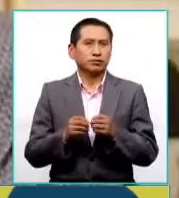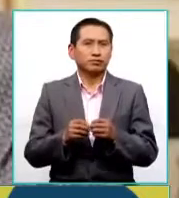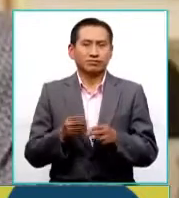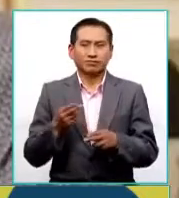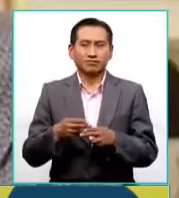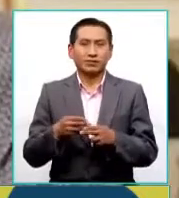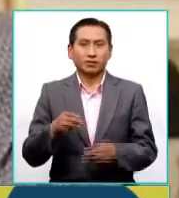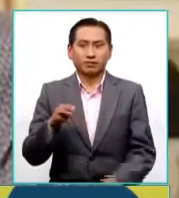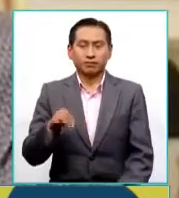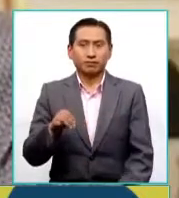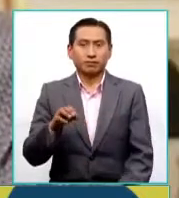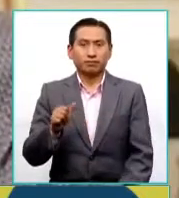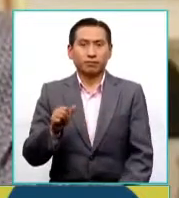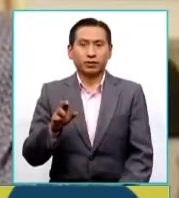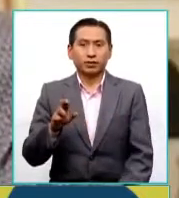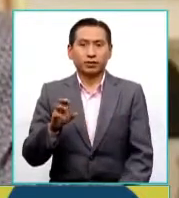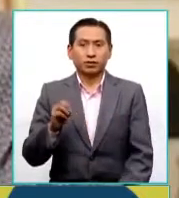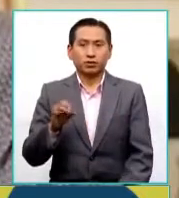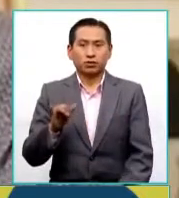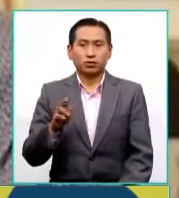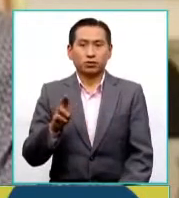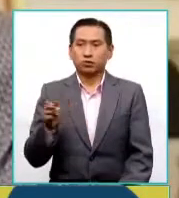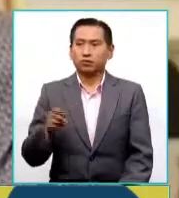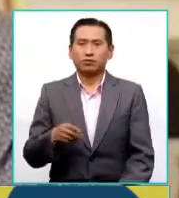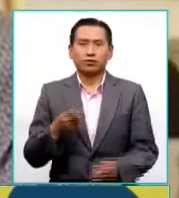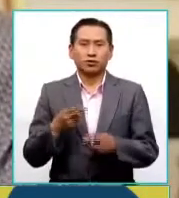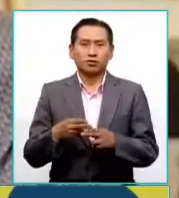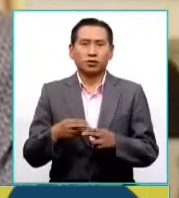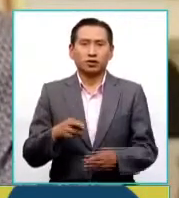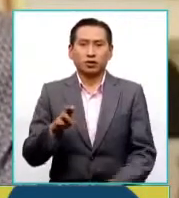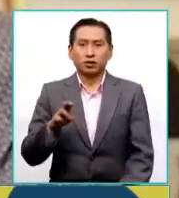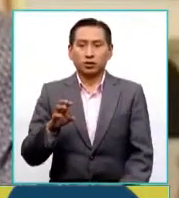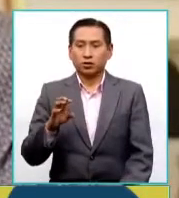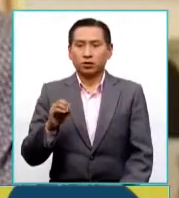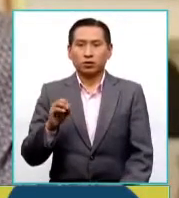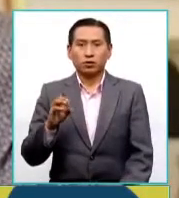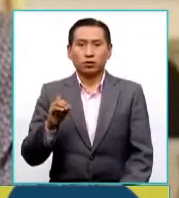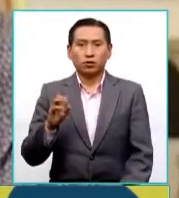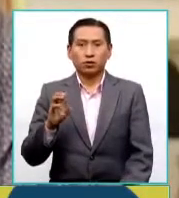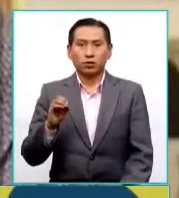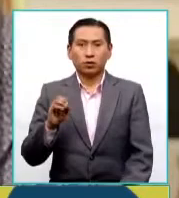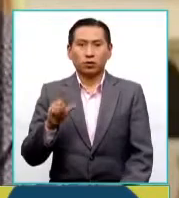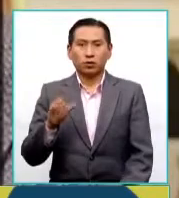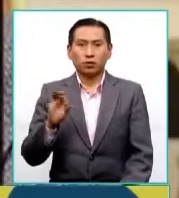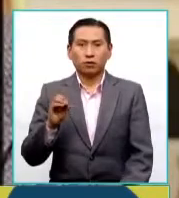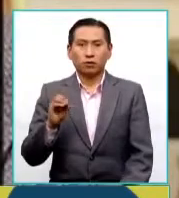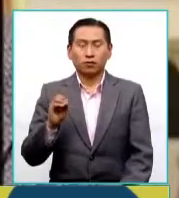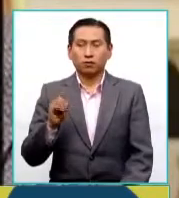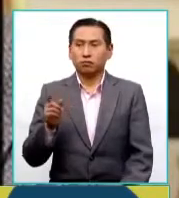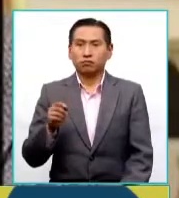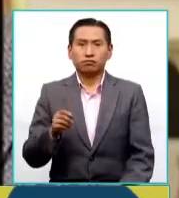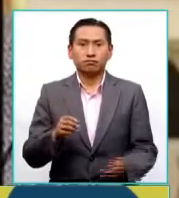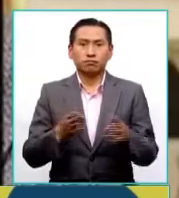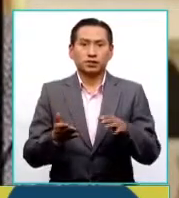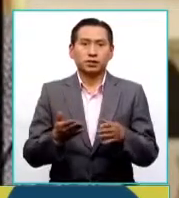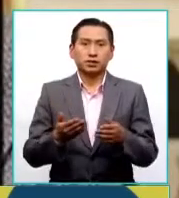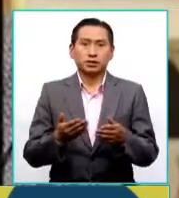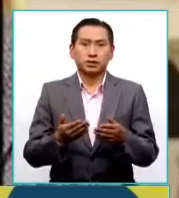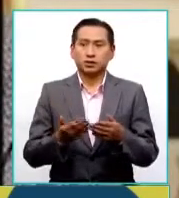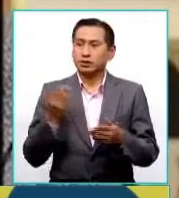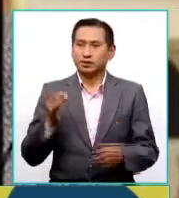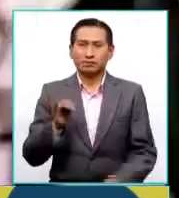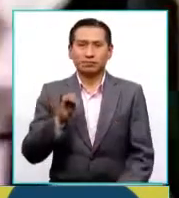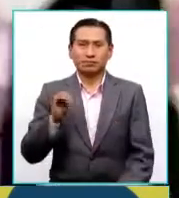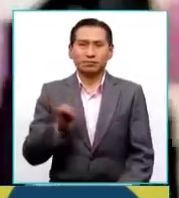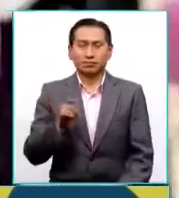Maroyu. Rodolfo Yucra, integrante del reconocido grupo Maroyu, falleció en la tarde de este pasado miércoles en la ciudad